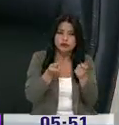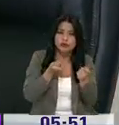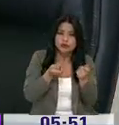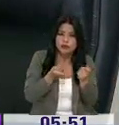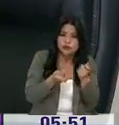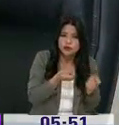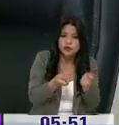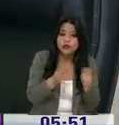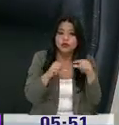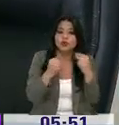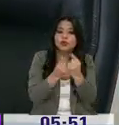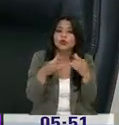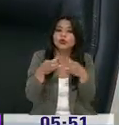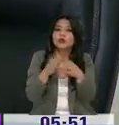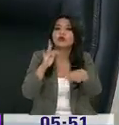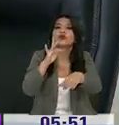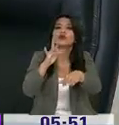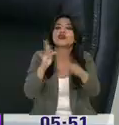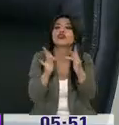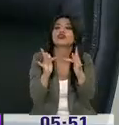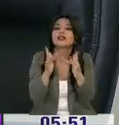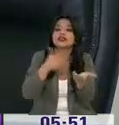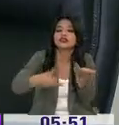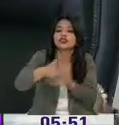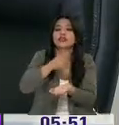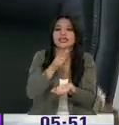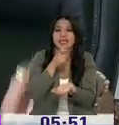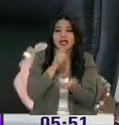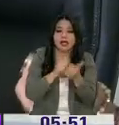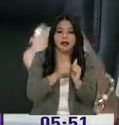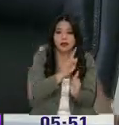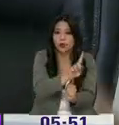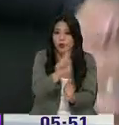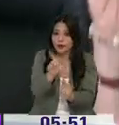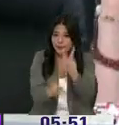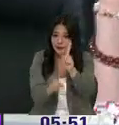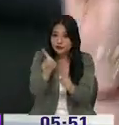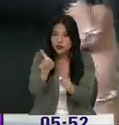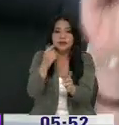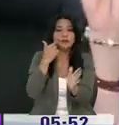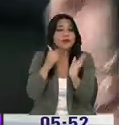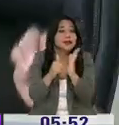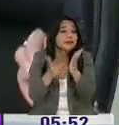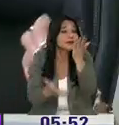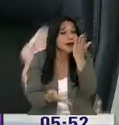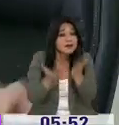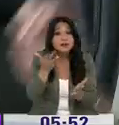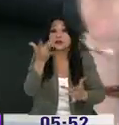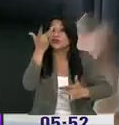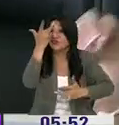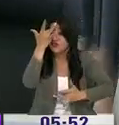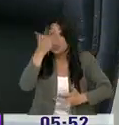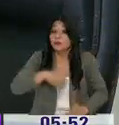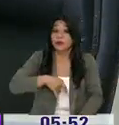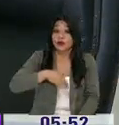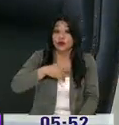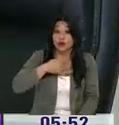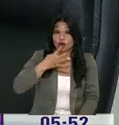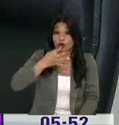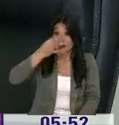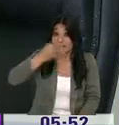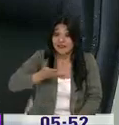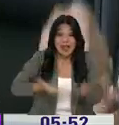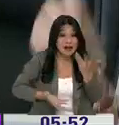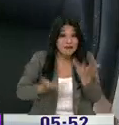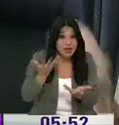los grupos de contactos, los grupos habitacionales de cada una de las personas que podrían tener el virus